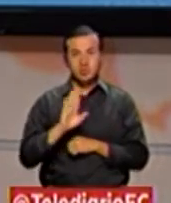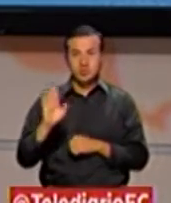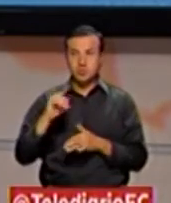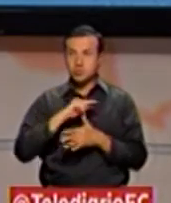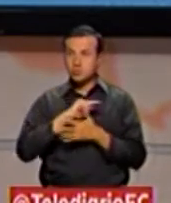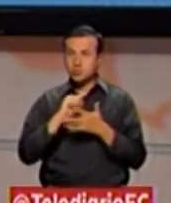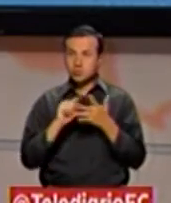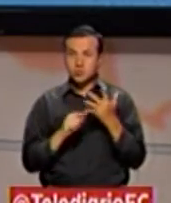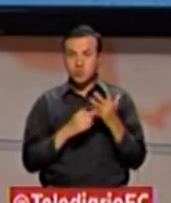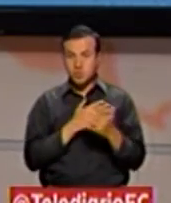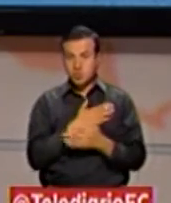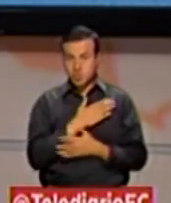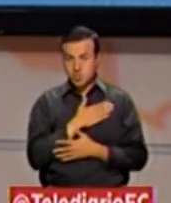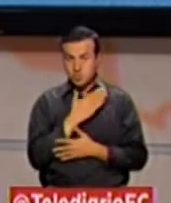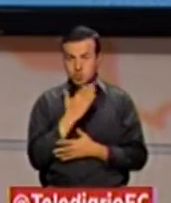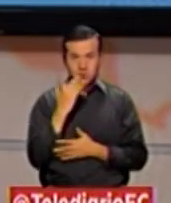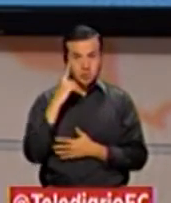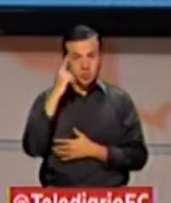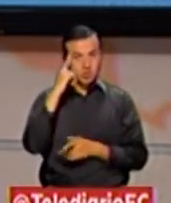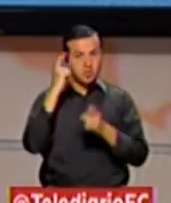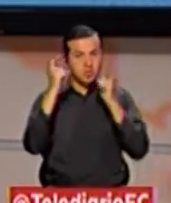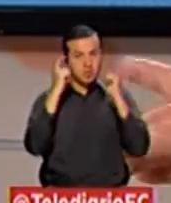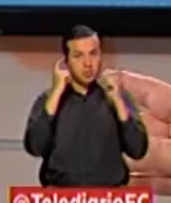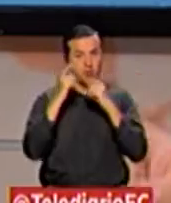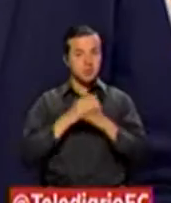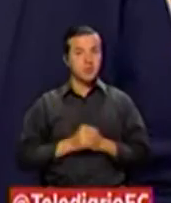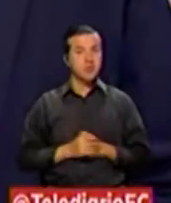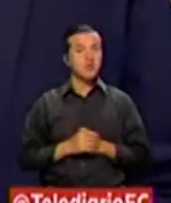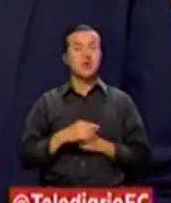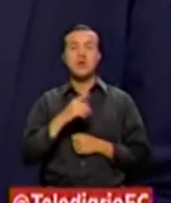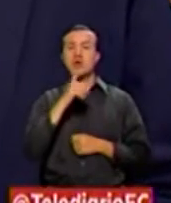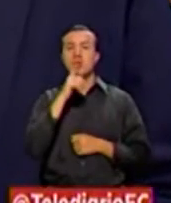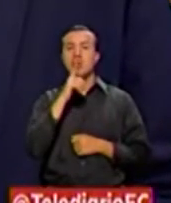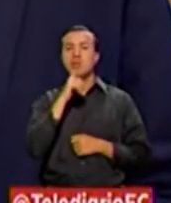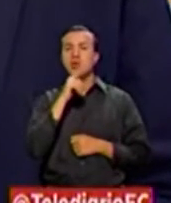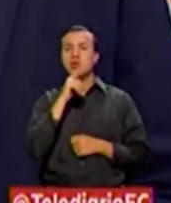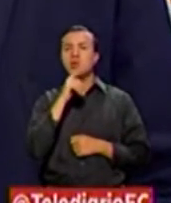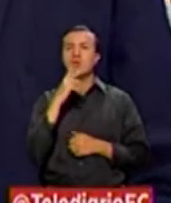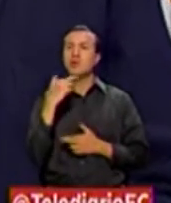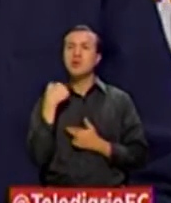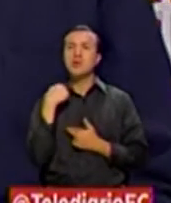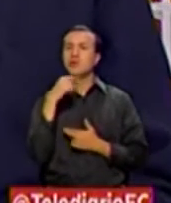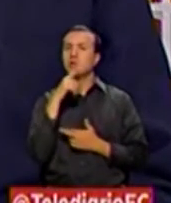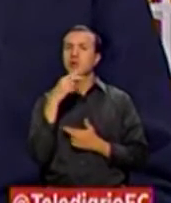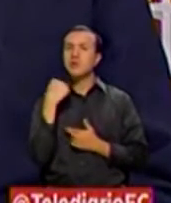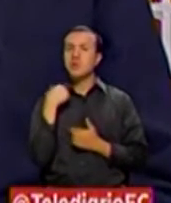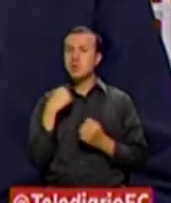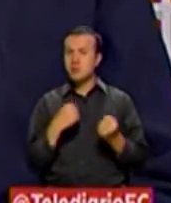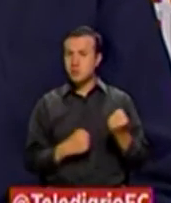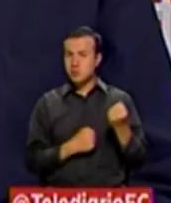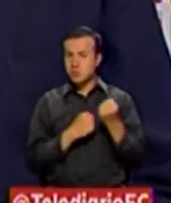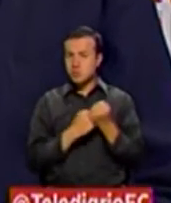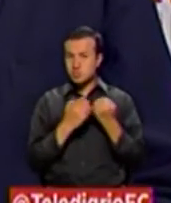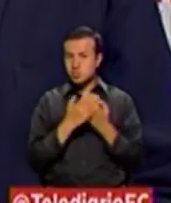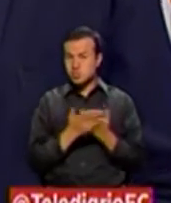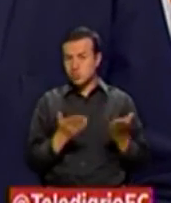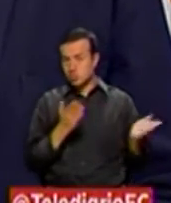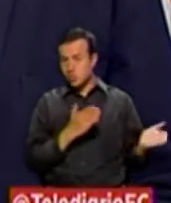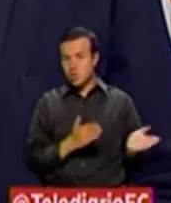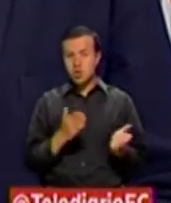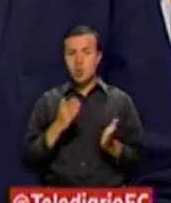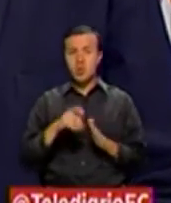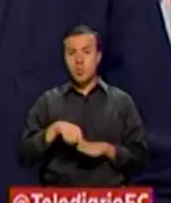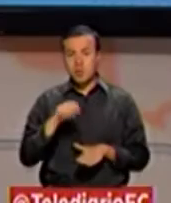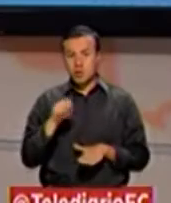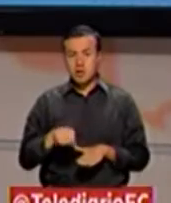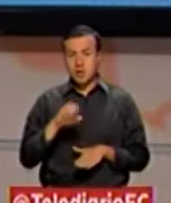reserva de confianza en sus gobernantes. ¿Cuáles son los principales elementos de juicio que apoyarían la resolución de la jueza